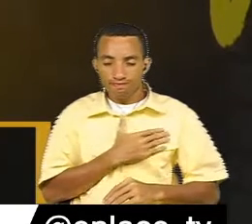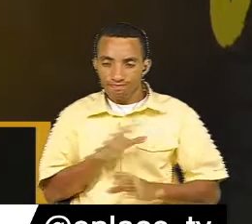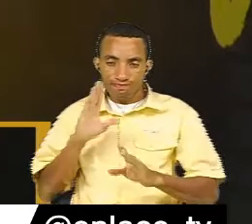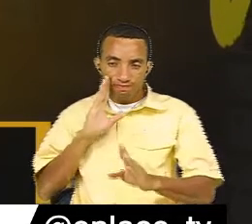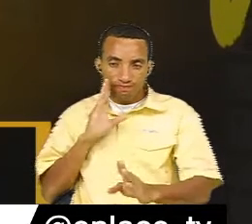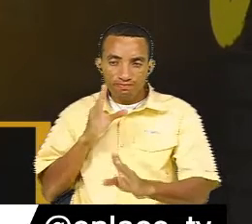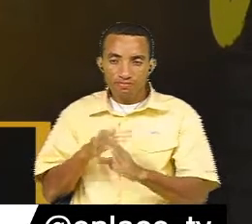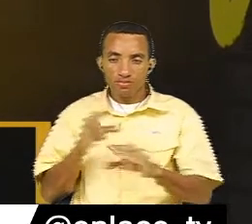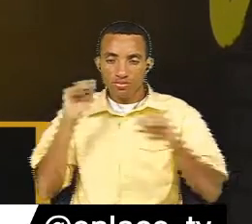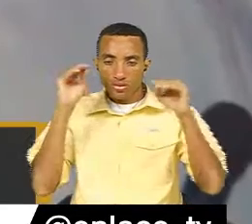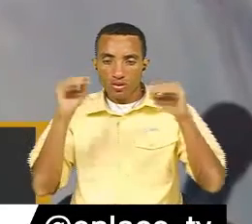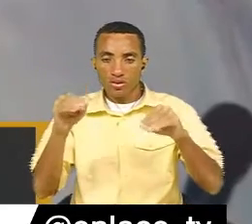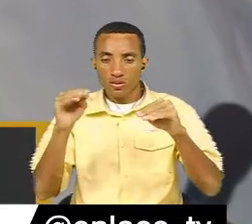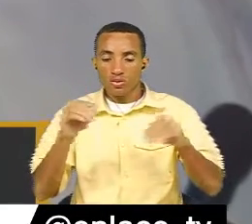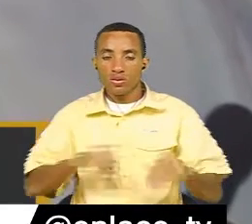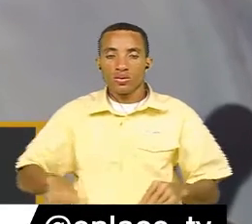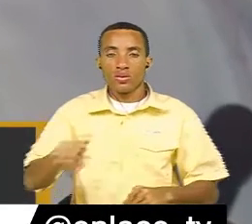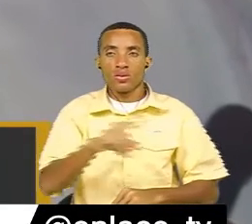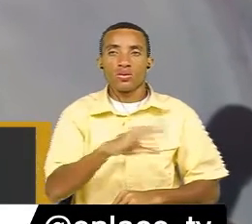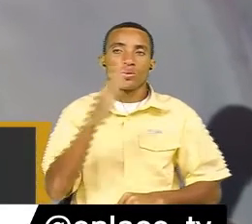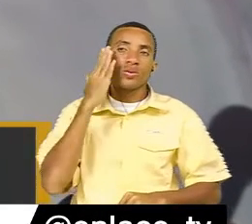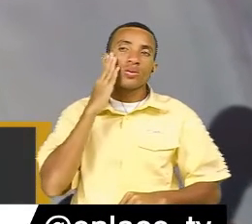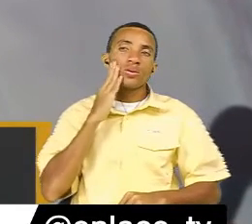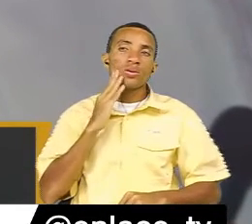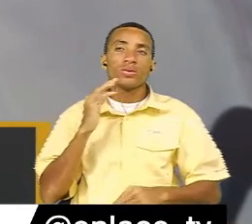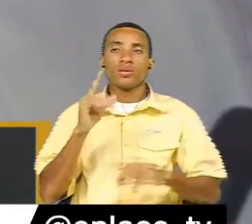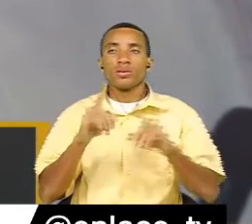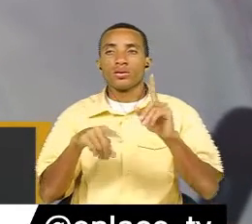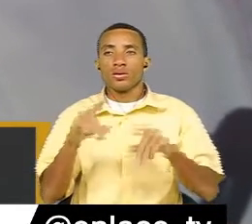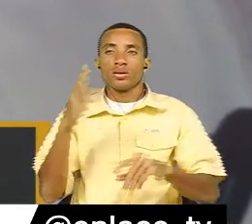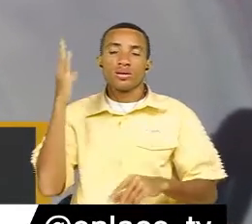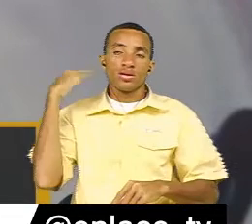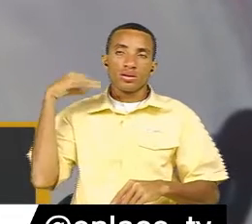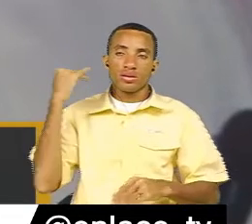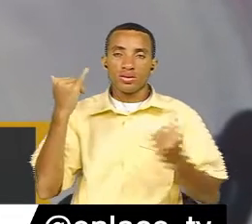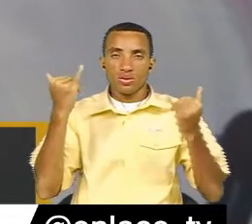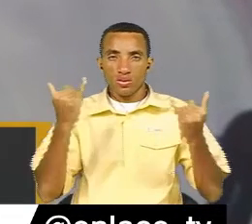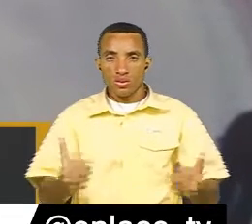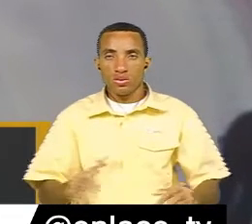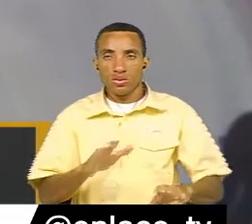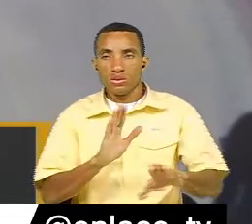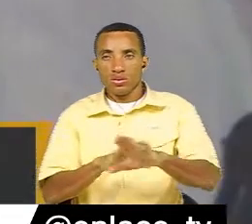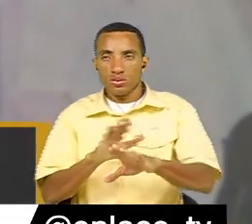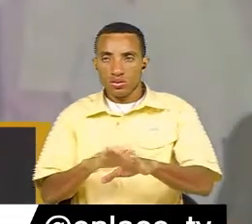formación y educación de la juventud de aquellos momentos, de aquella época, y hoy todavía su legado